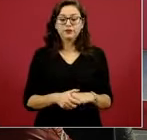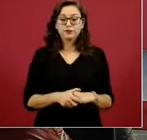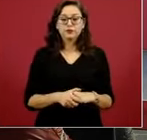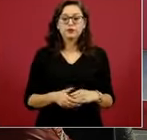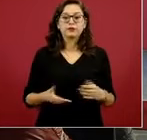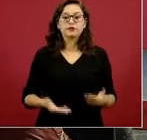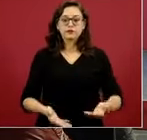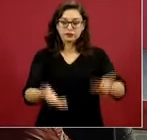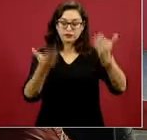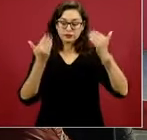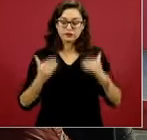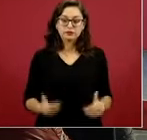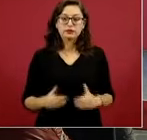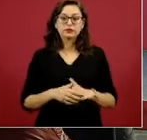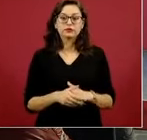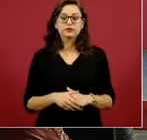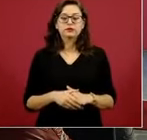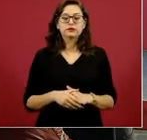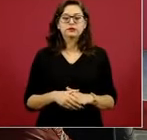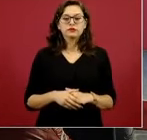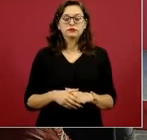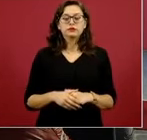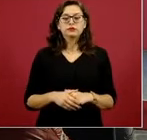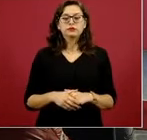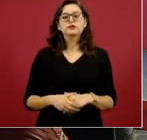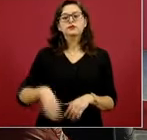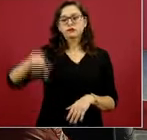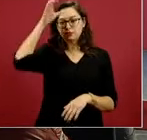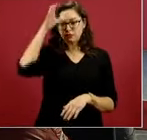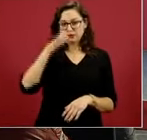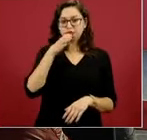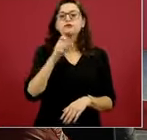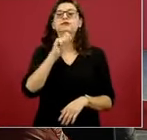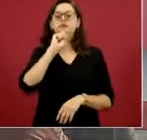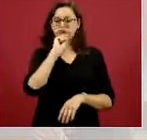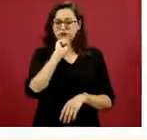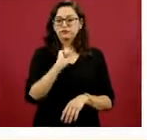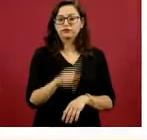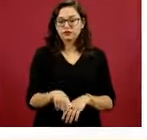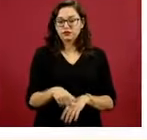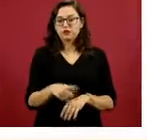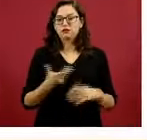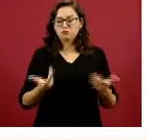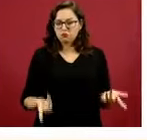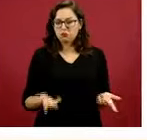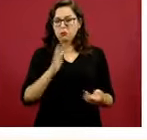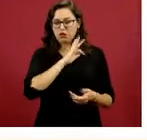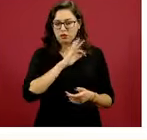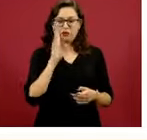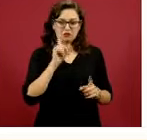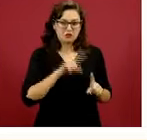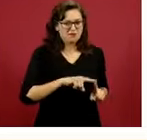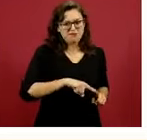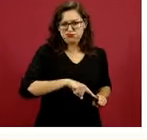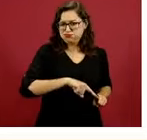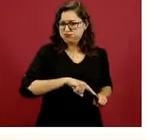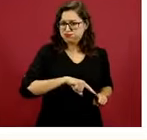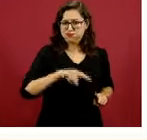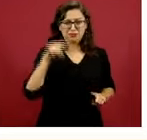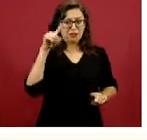caso de Coahuila, donde también la curva tiene una curva más típica, en el que hubo un gran